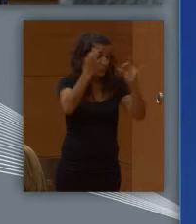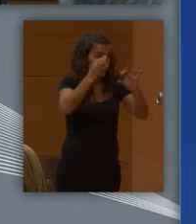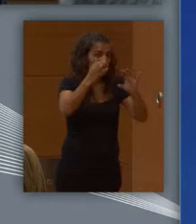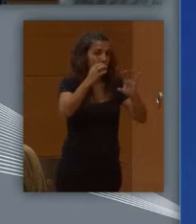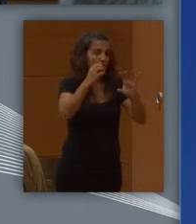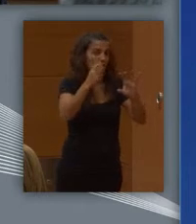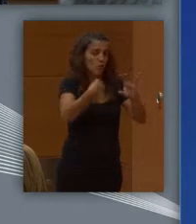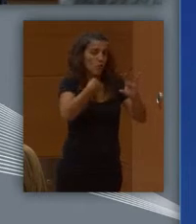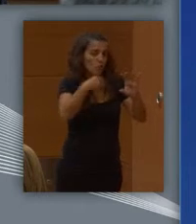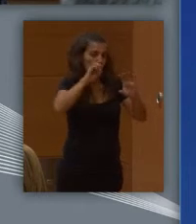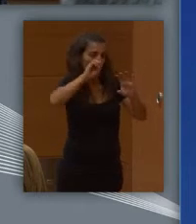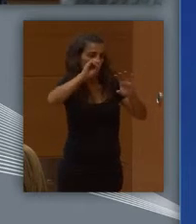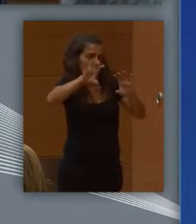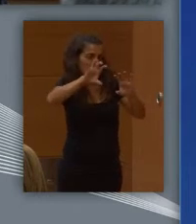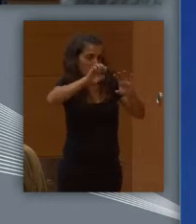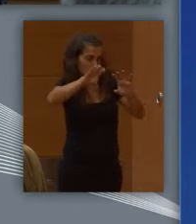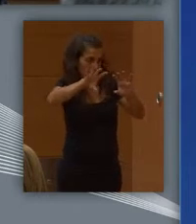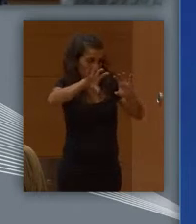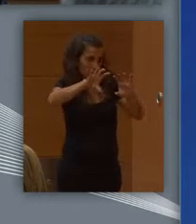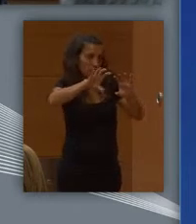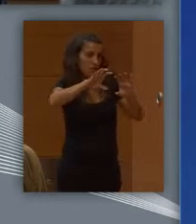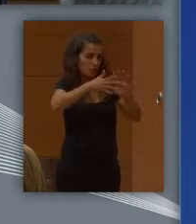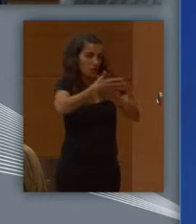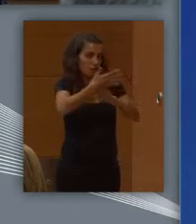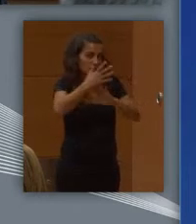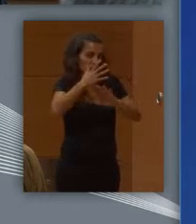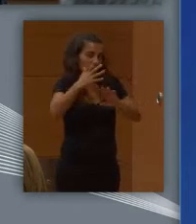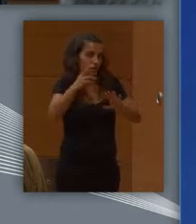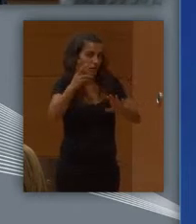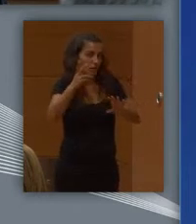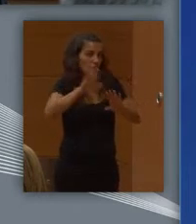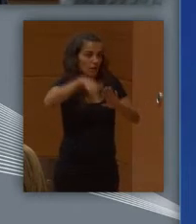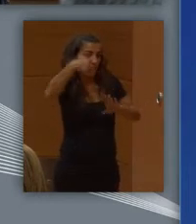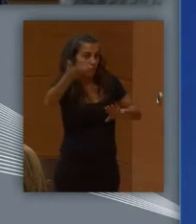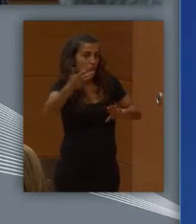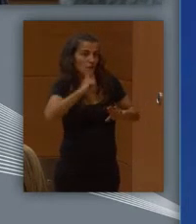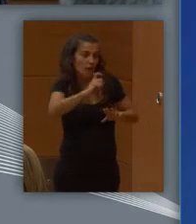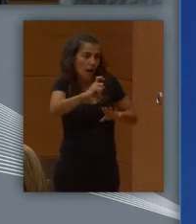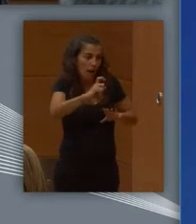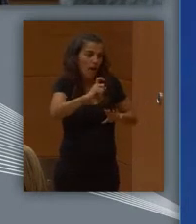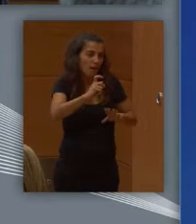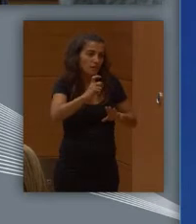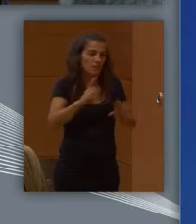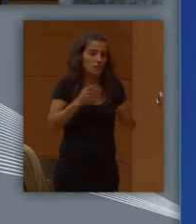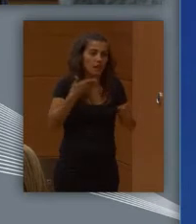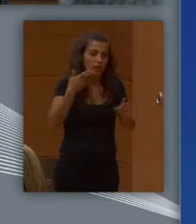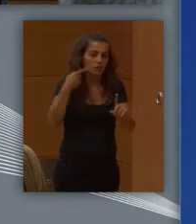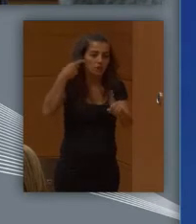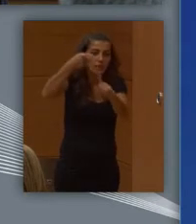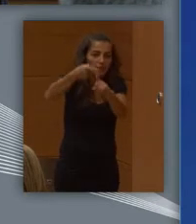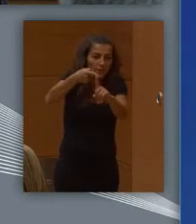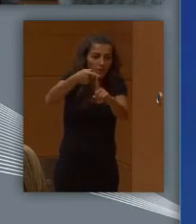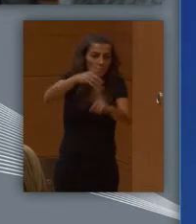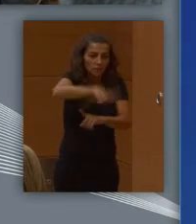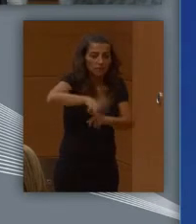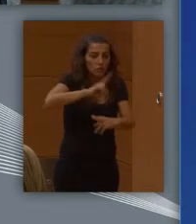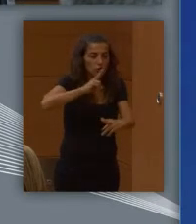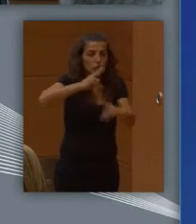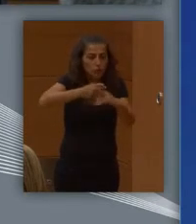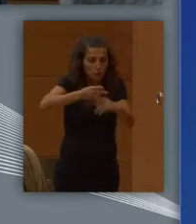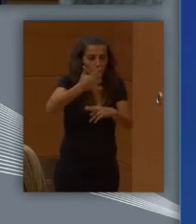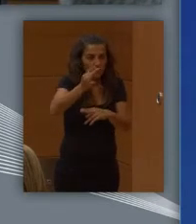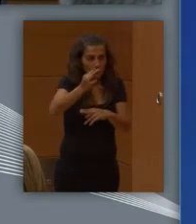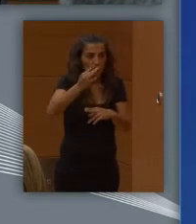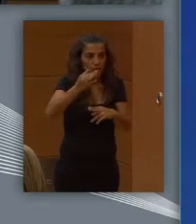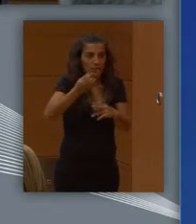afuera pues también la línea, que es el autobús, y el destino que lleva, ¿no? Con lo cual eso también facilita mucho el uso del autobús y todo eso